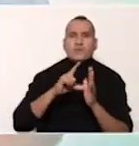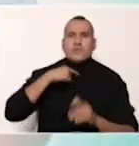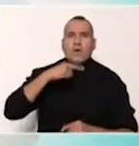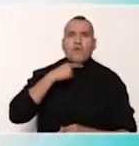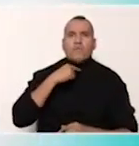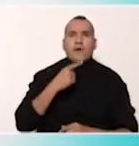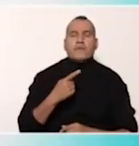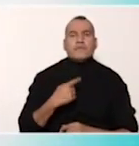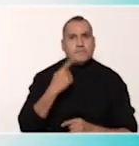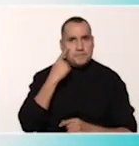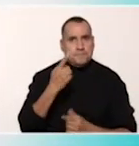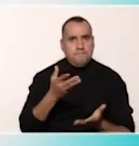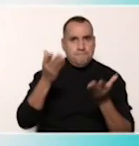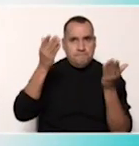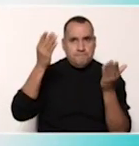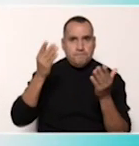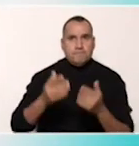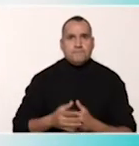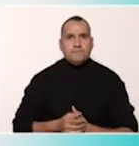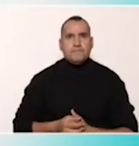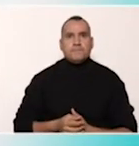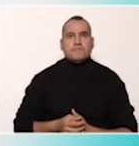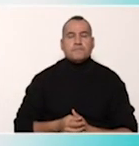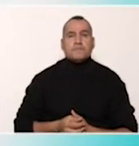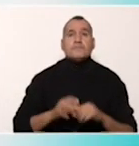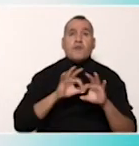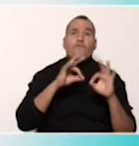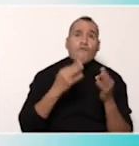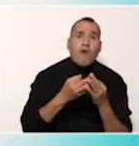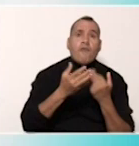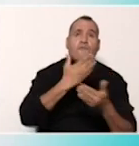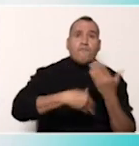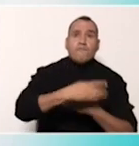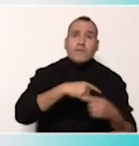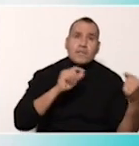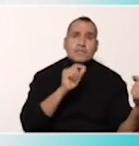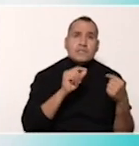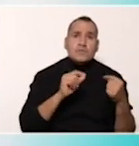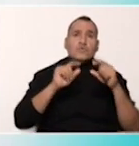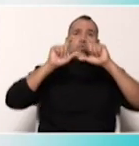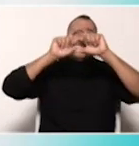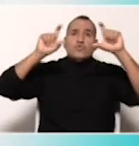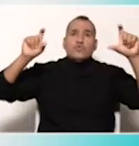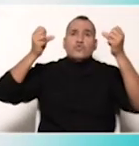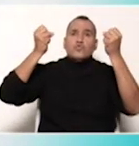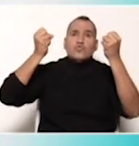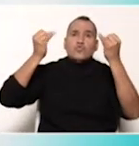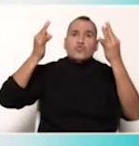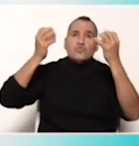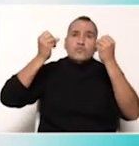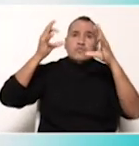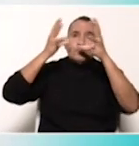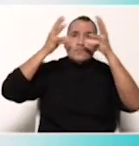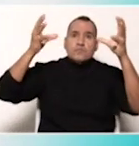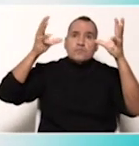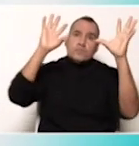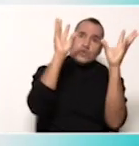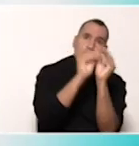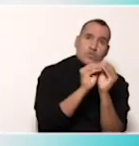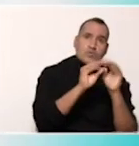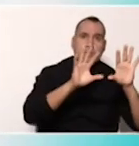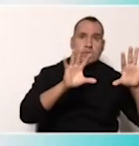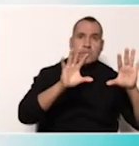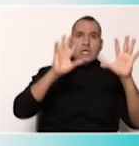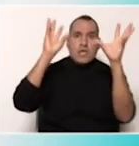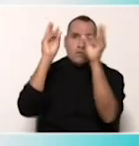Ahí las tenemos en pantalla. Socializar en familia, cómo se descompone una cantidad de 5 cifras en potencias